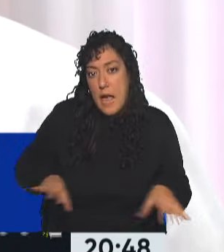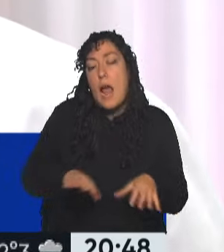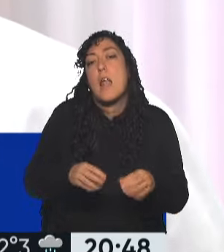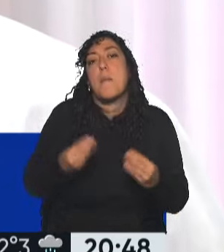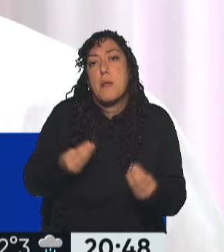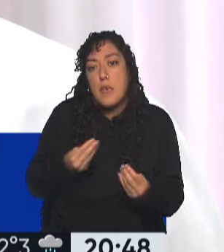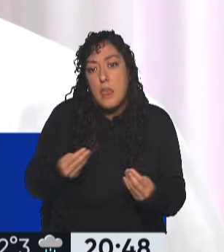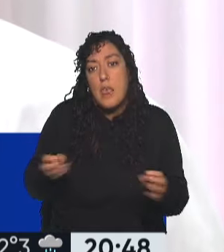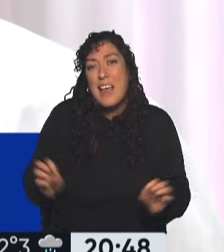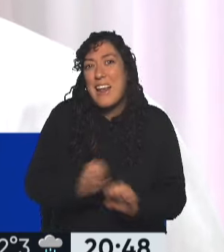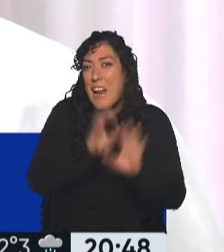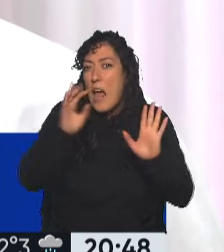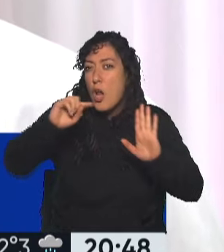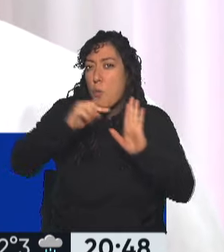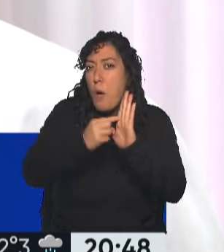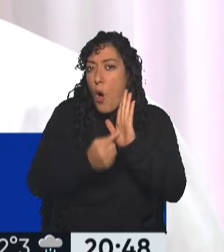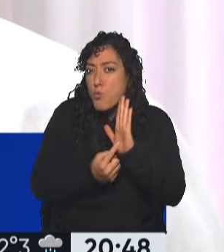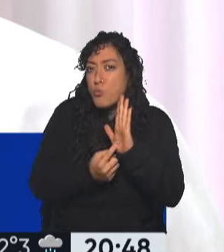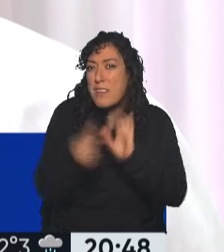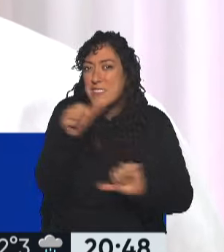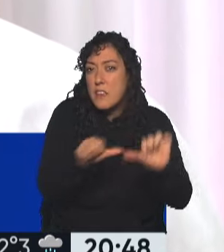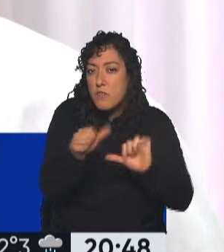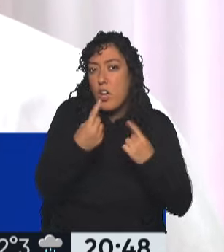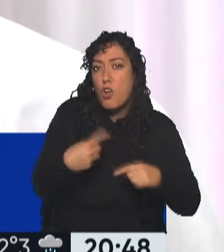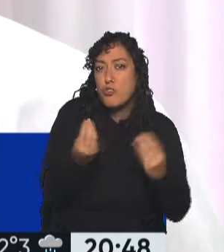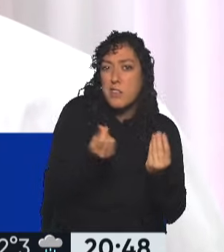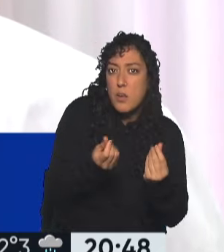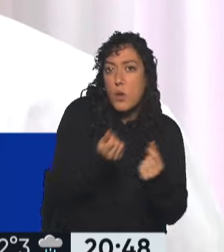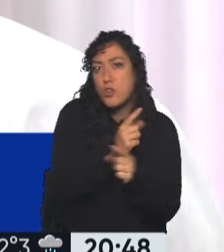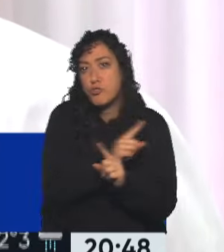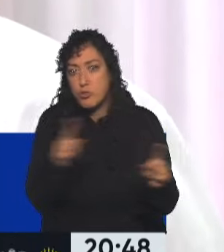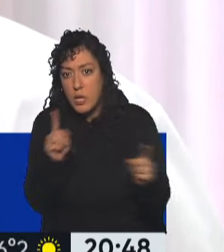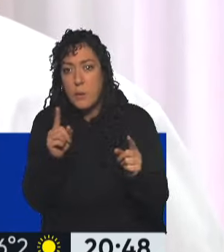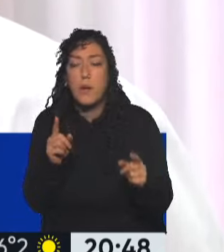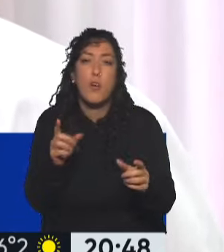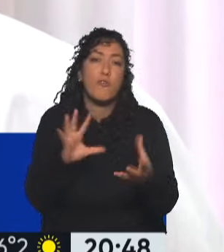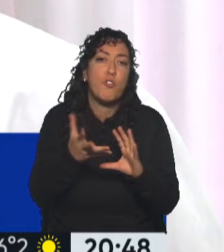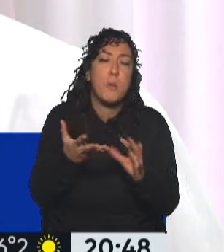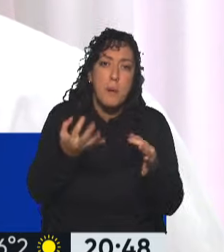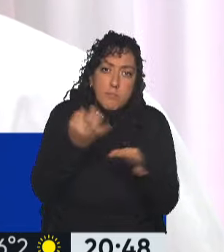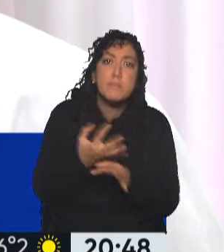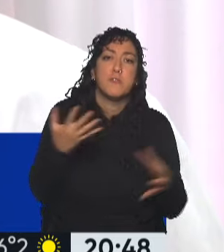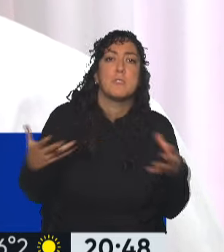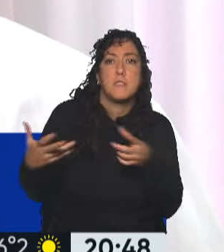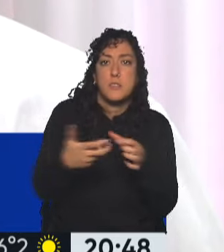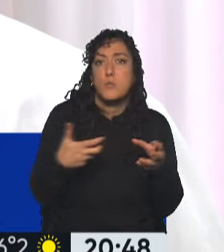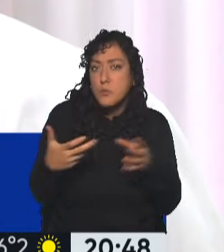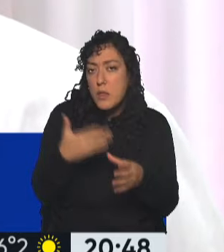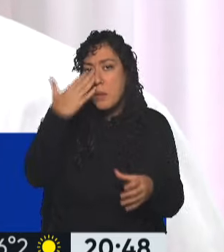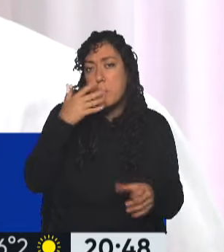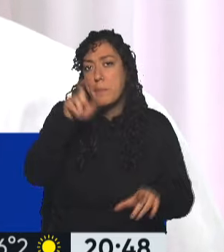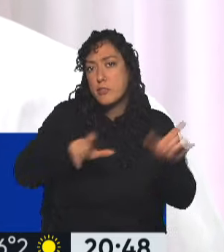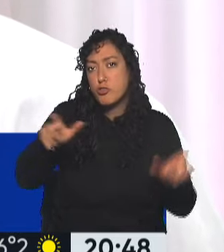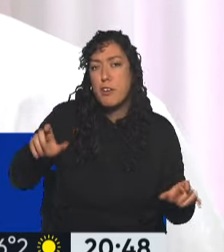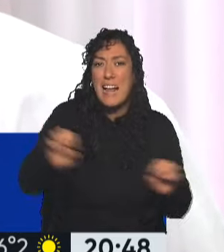que sean claras las pautas científicas de qué sirve, qué no sirve, discutirlo en un ámbito académico y después darle a la población una